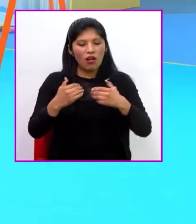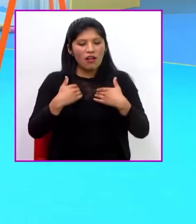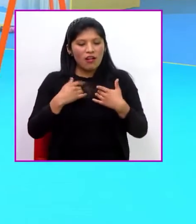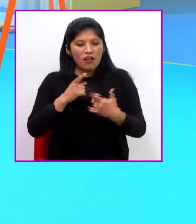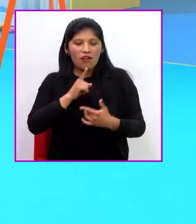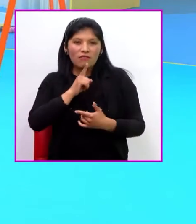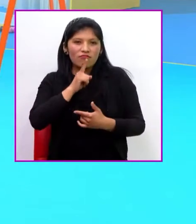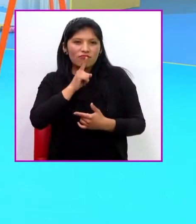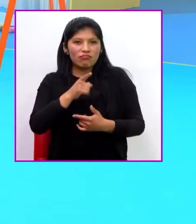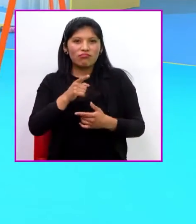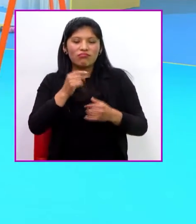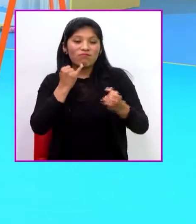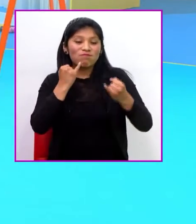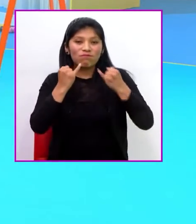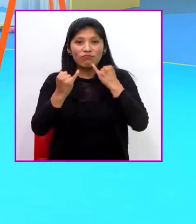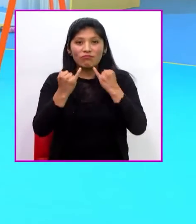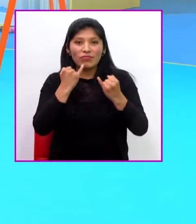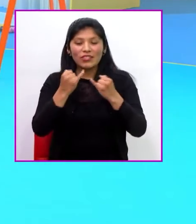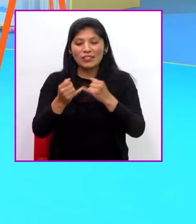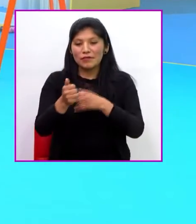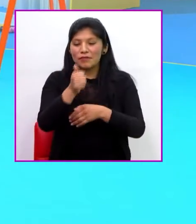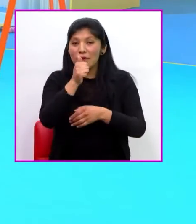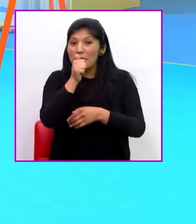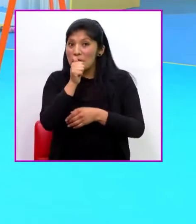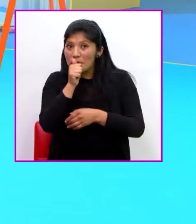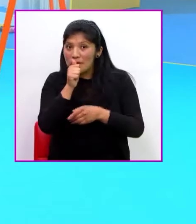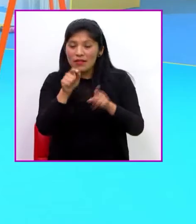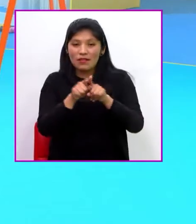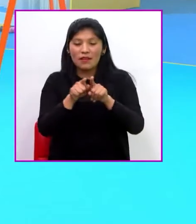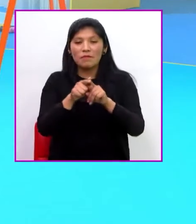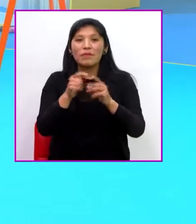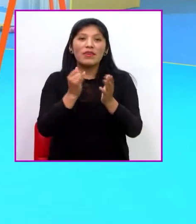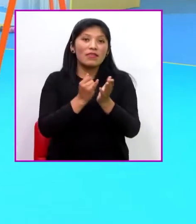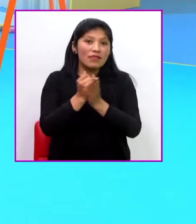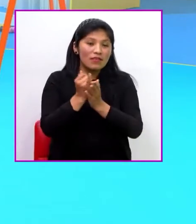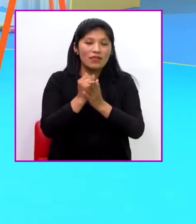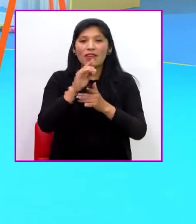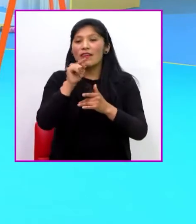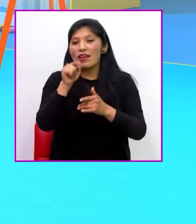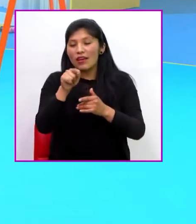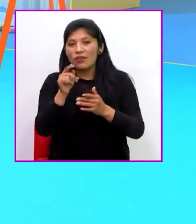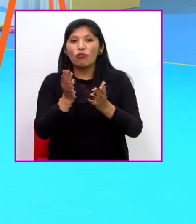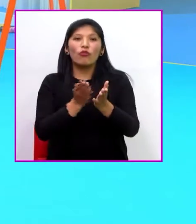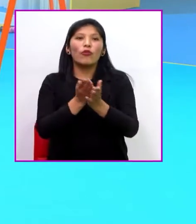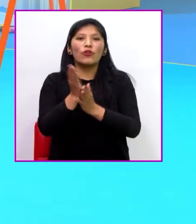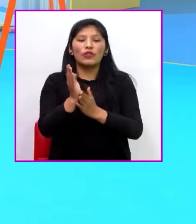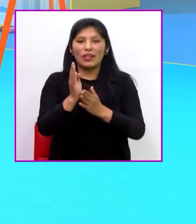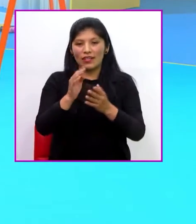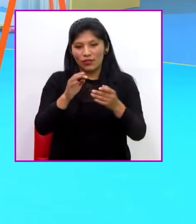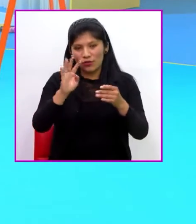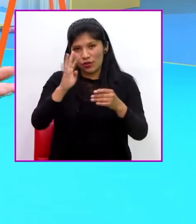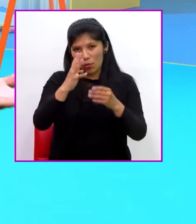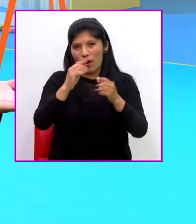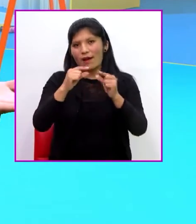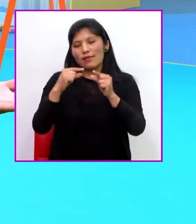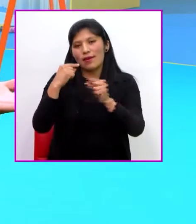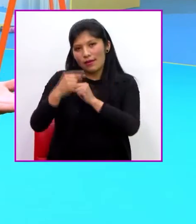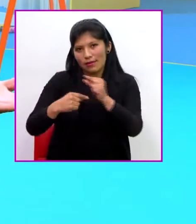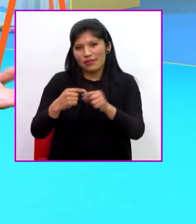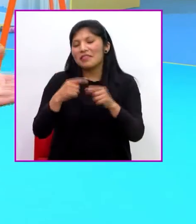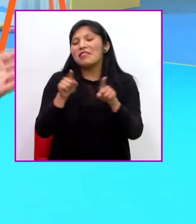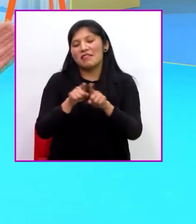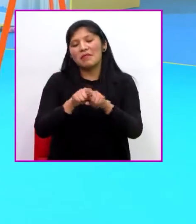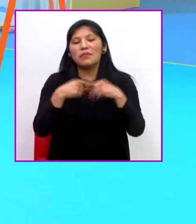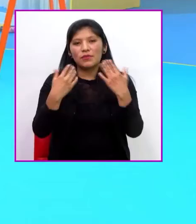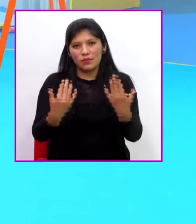seguridad informática, la privacidad informática, es los derechos de cuarta generación, que también son